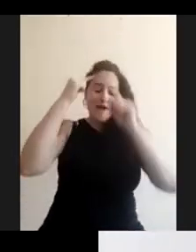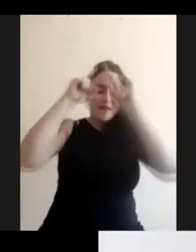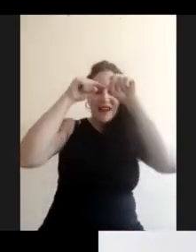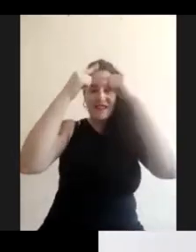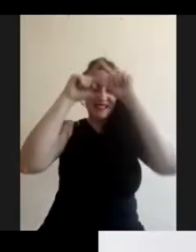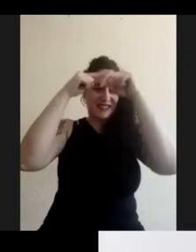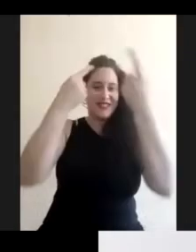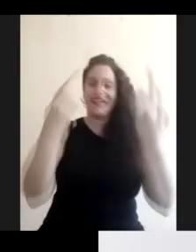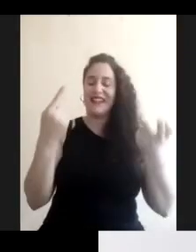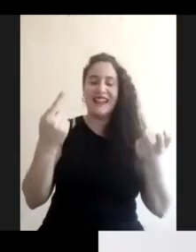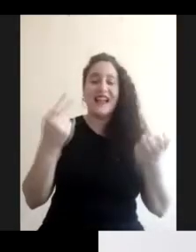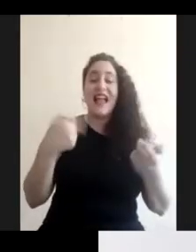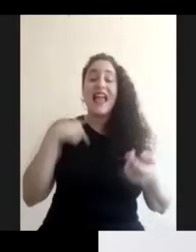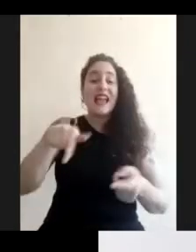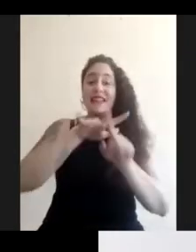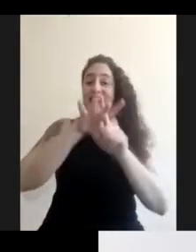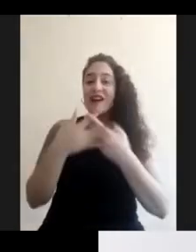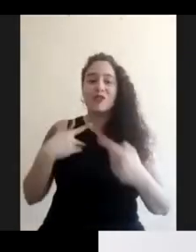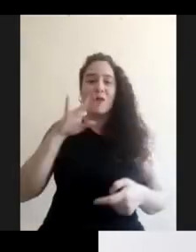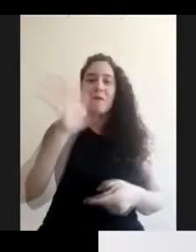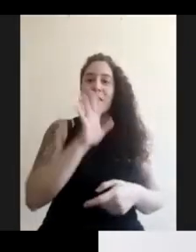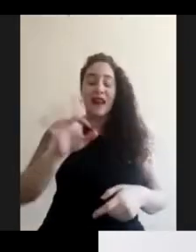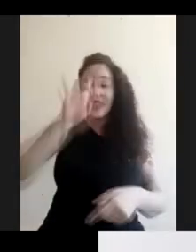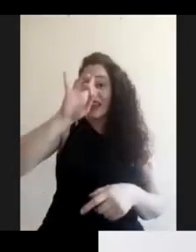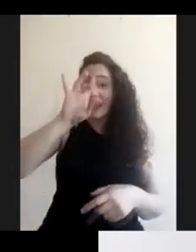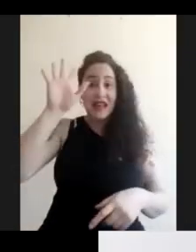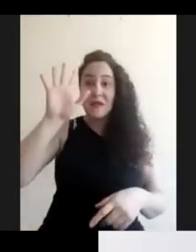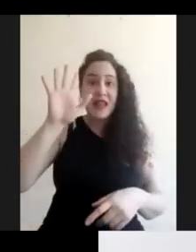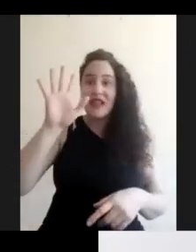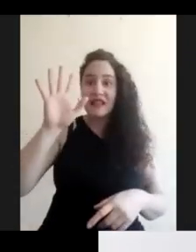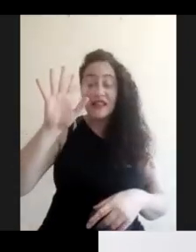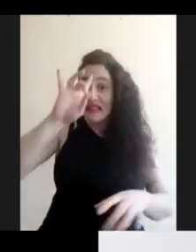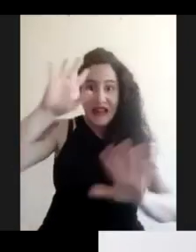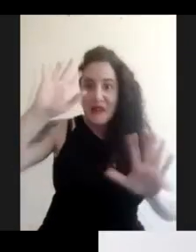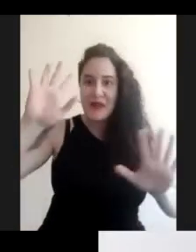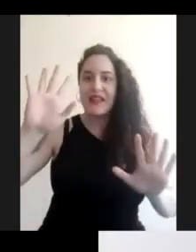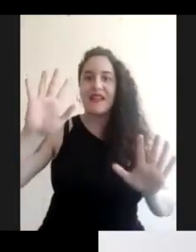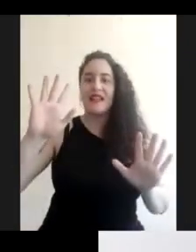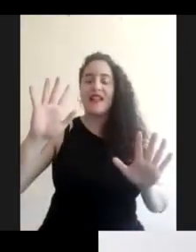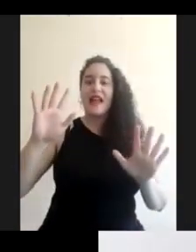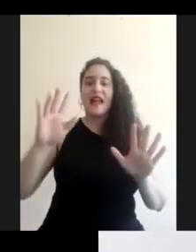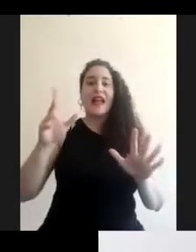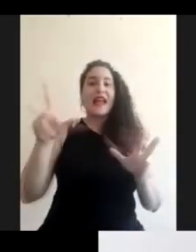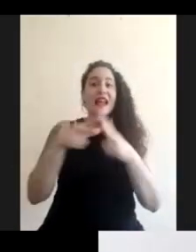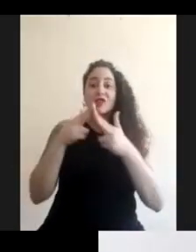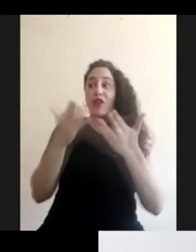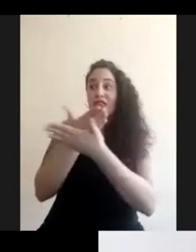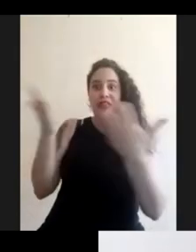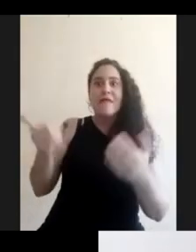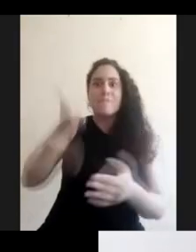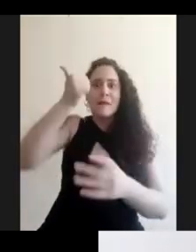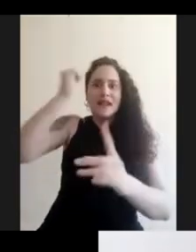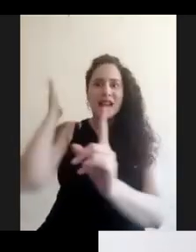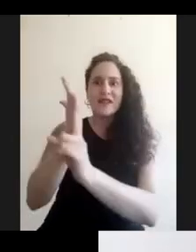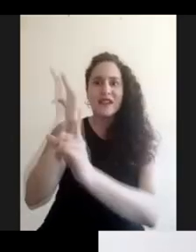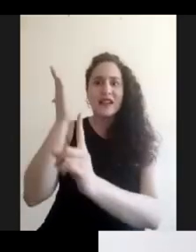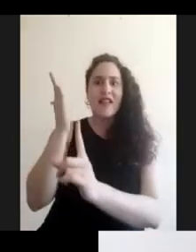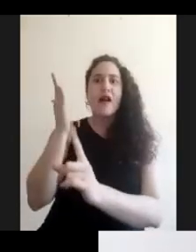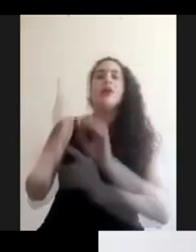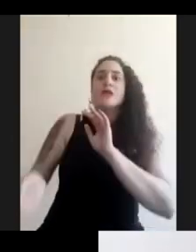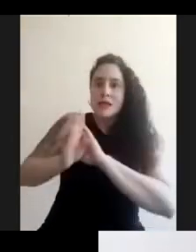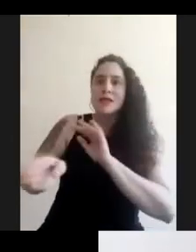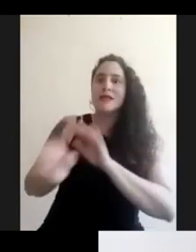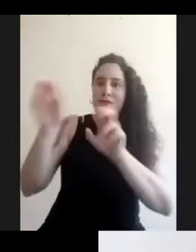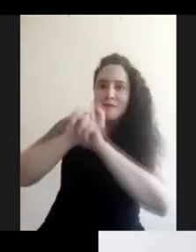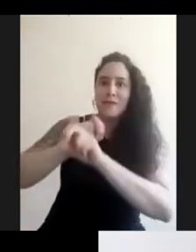este caso, me parece increíble que la parte de la sociedad más vulnerable es la que sigue siendo castigada,